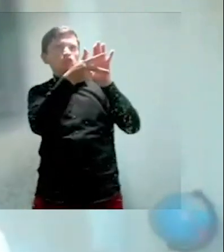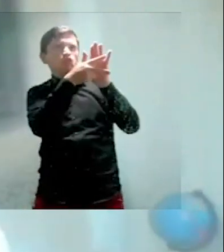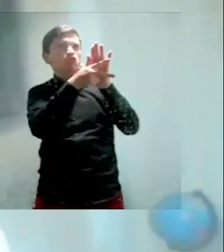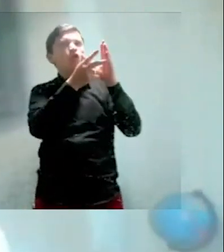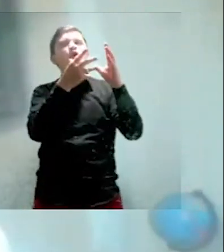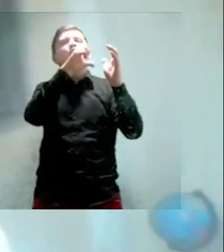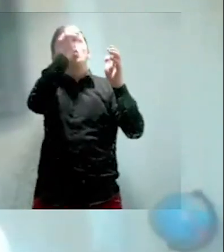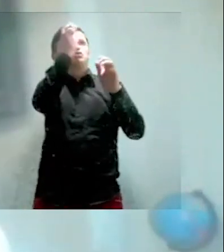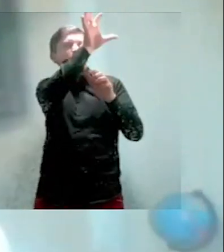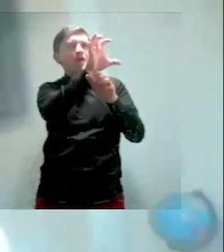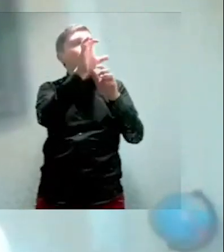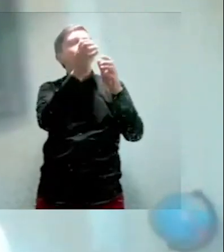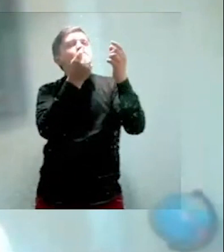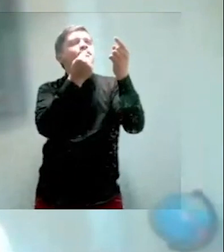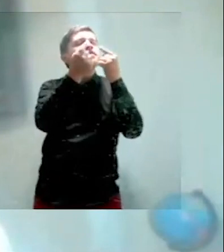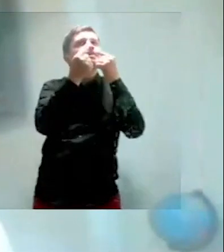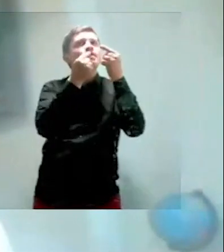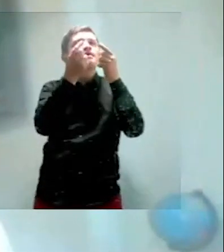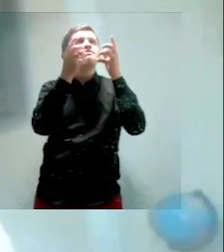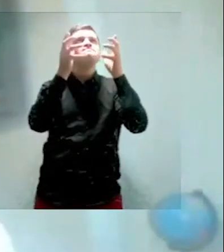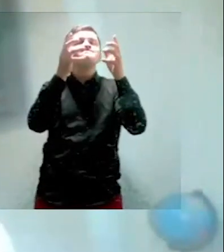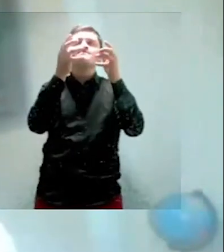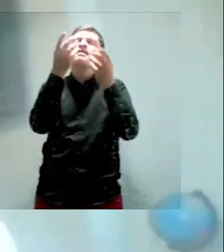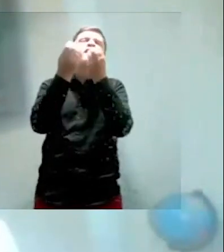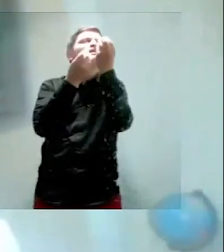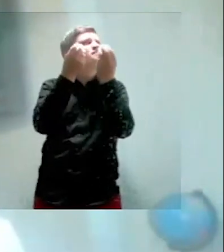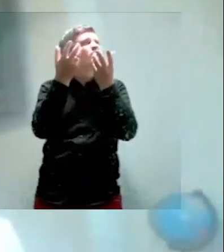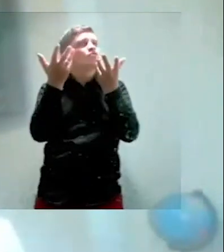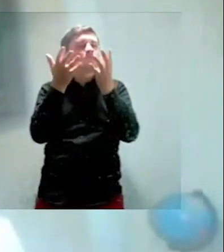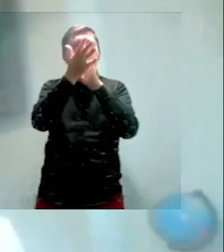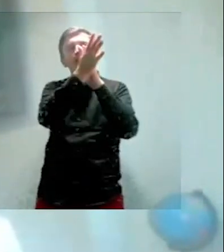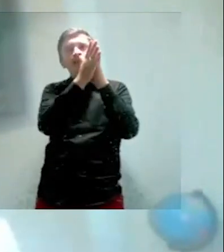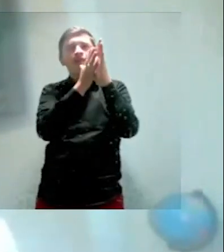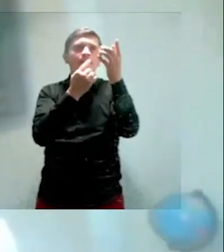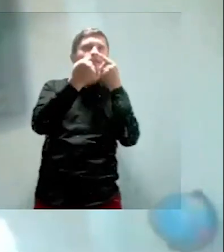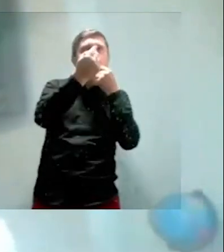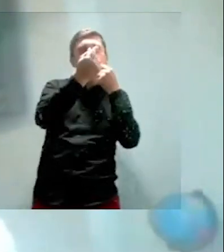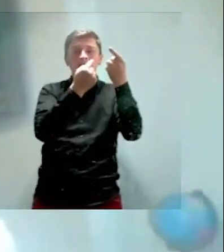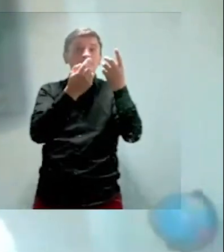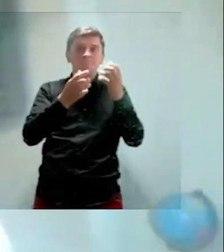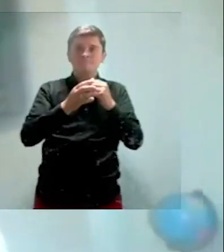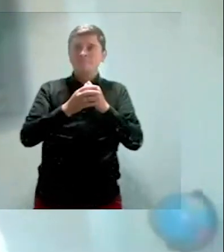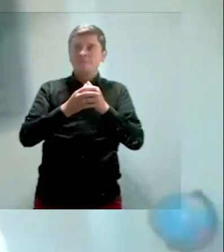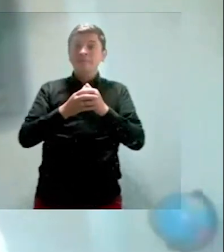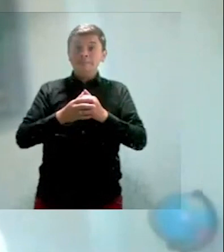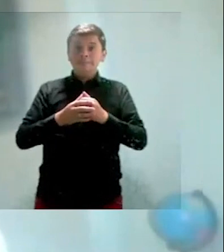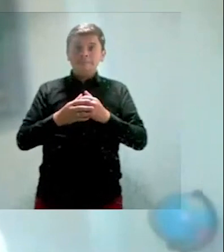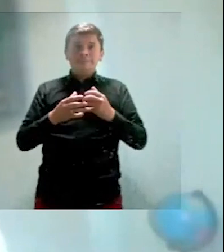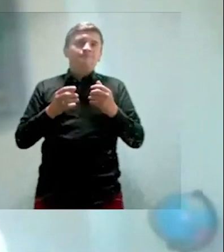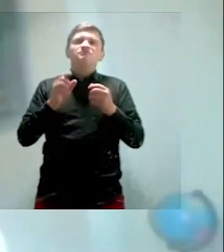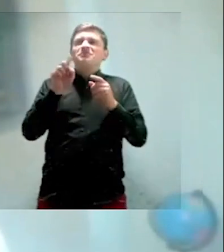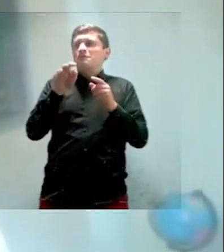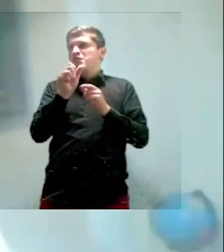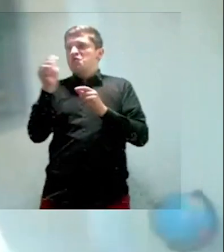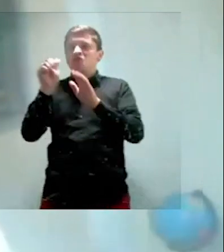para poder también traerlo a la argumentación más doméstica, más al caso